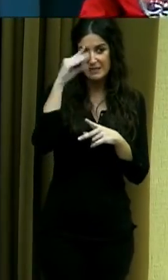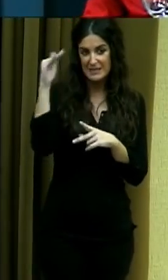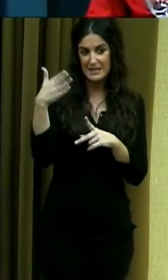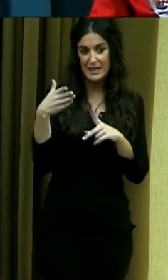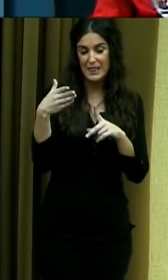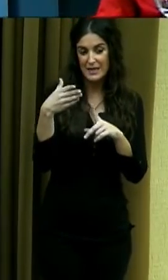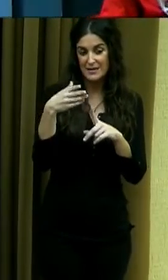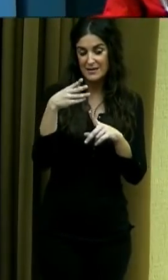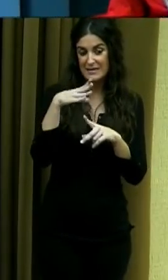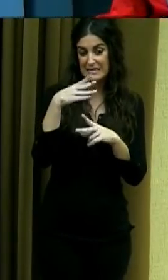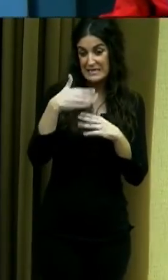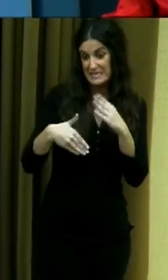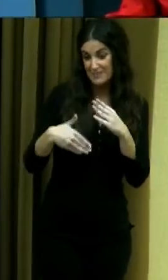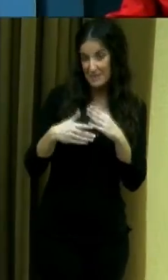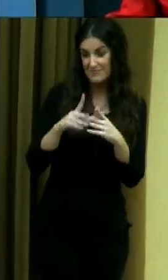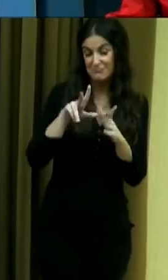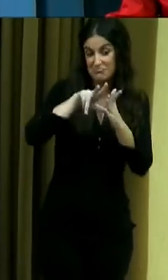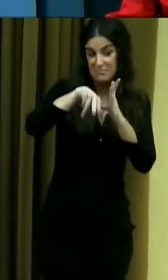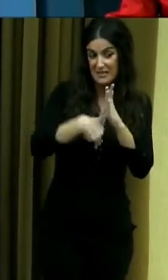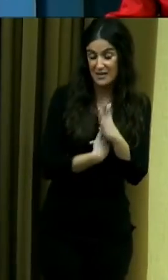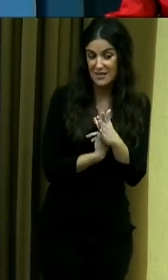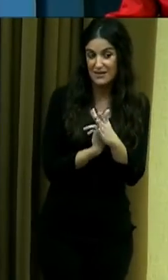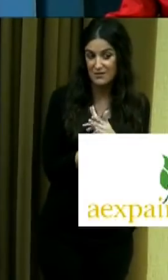es tarde, bastante tarde.